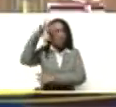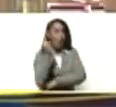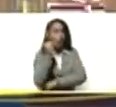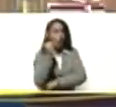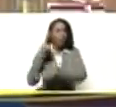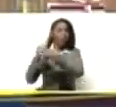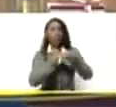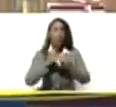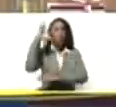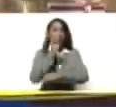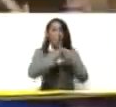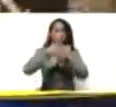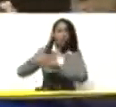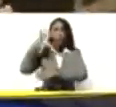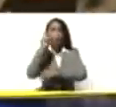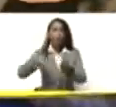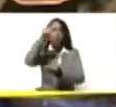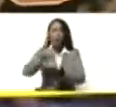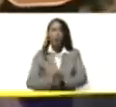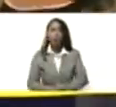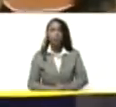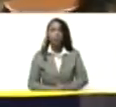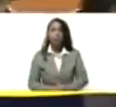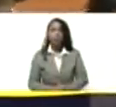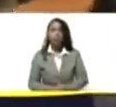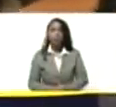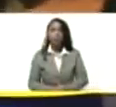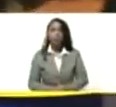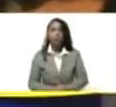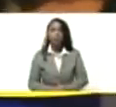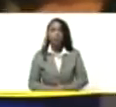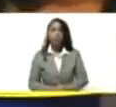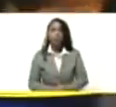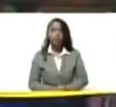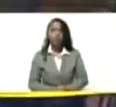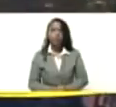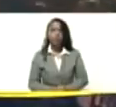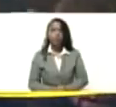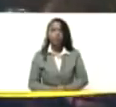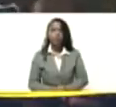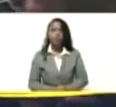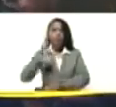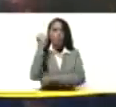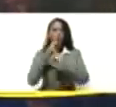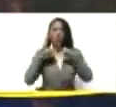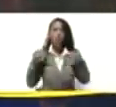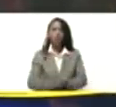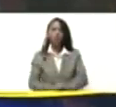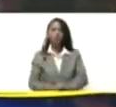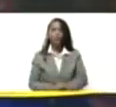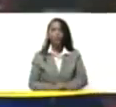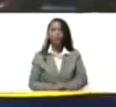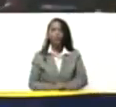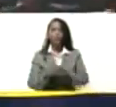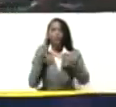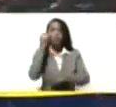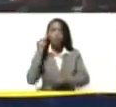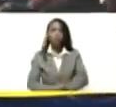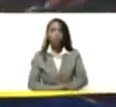española hace 100 años he estado estudiando también el comportamiento de una